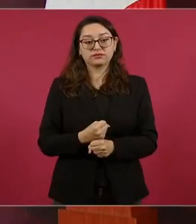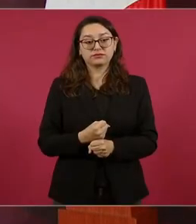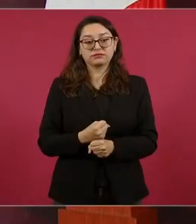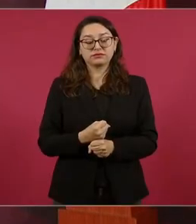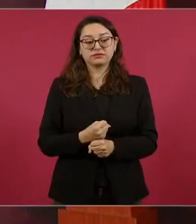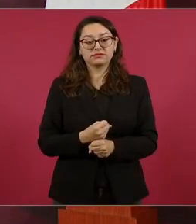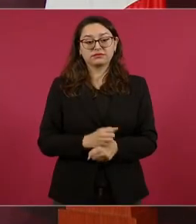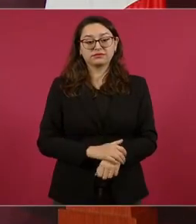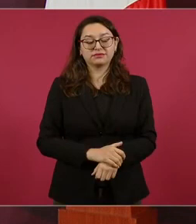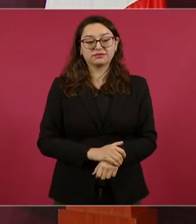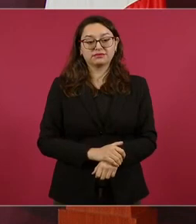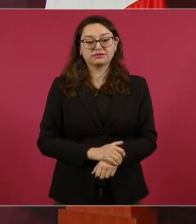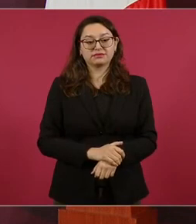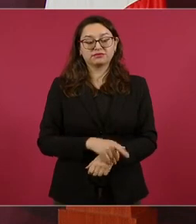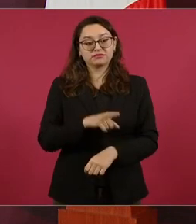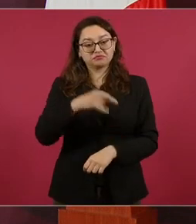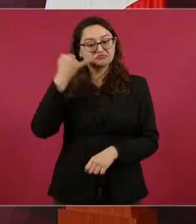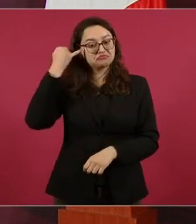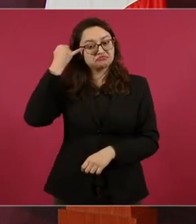años